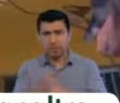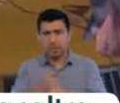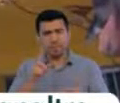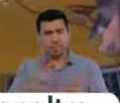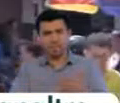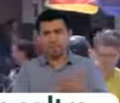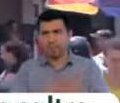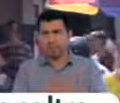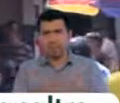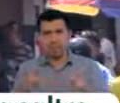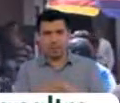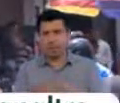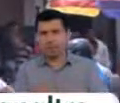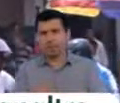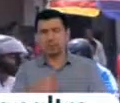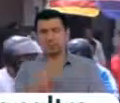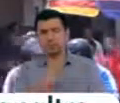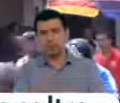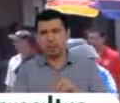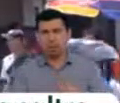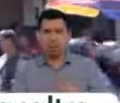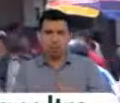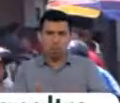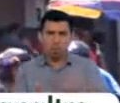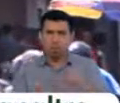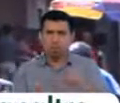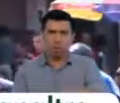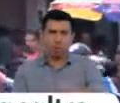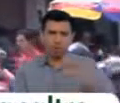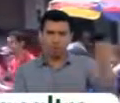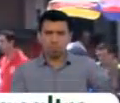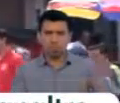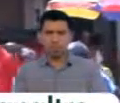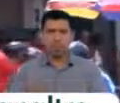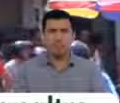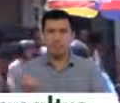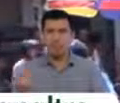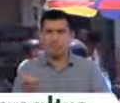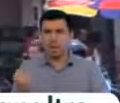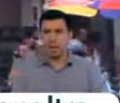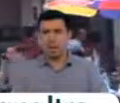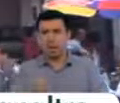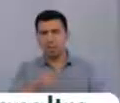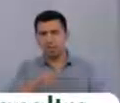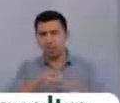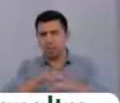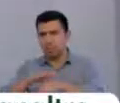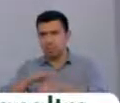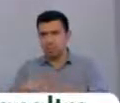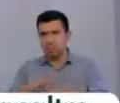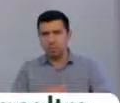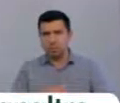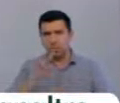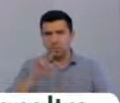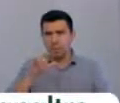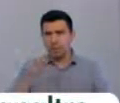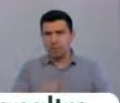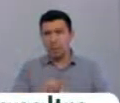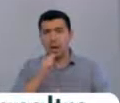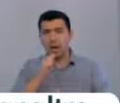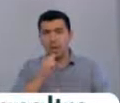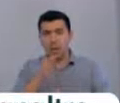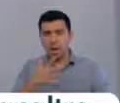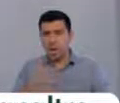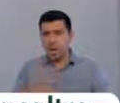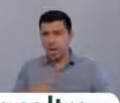temprano y más temprano que tarde va a tener que salir del sector del mercado se les explicó que hacia la vía aguas claras en la zona